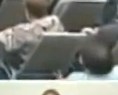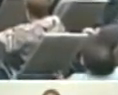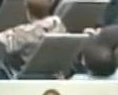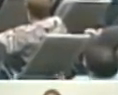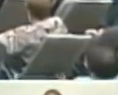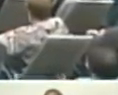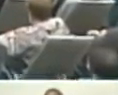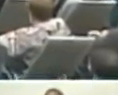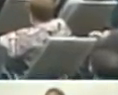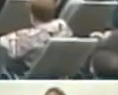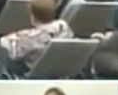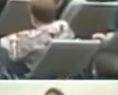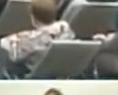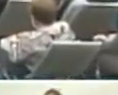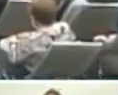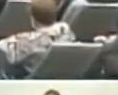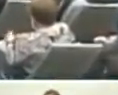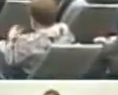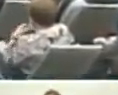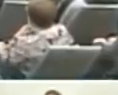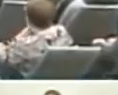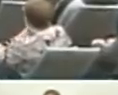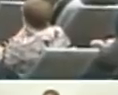Se pagaban y se daban el vuelto, pues.